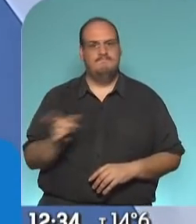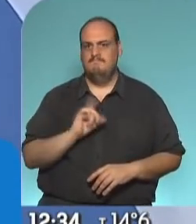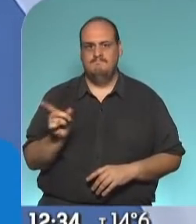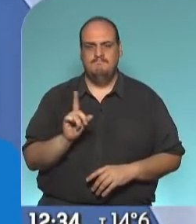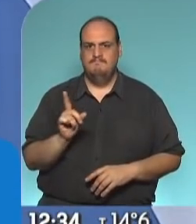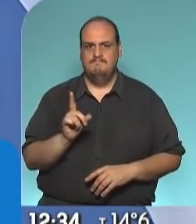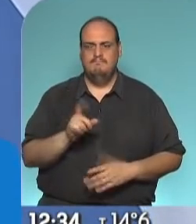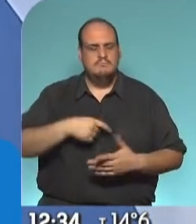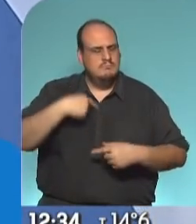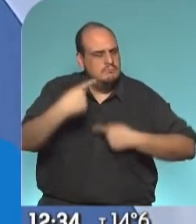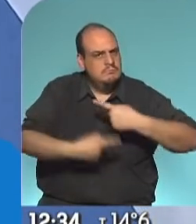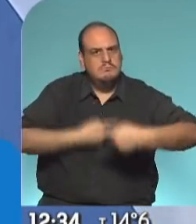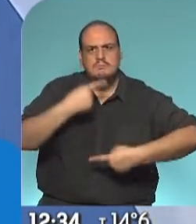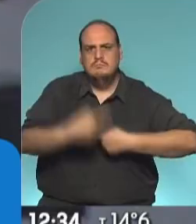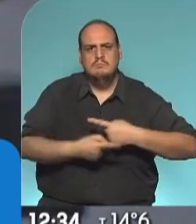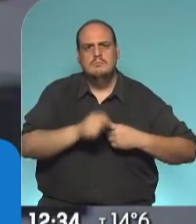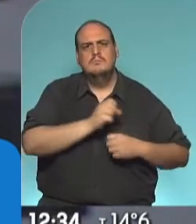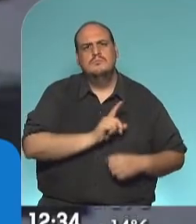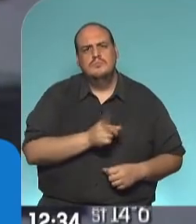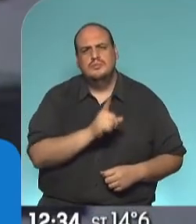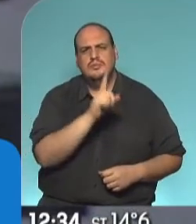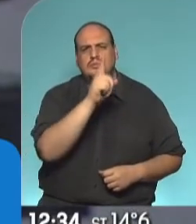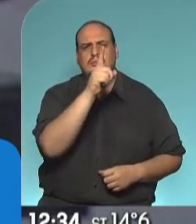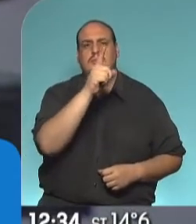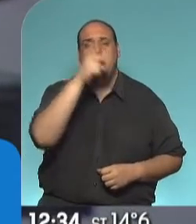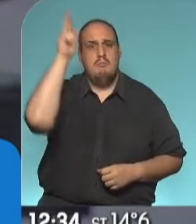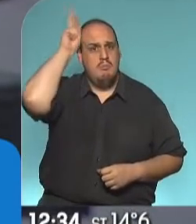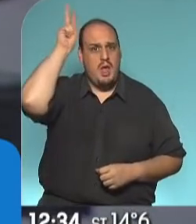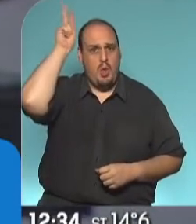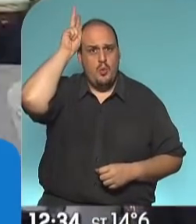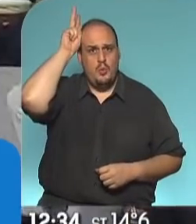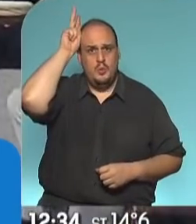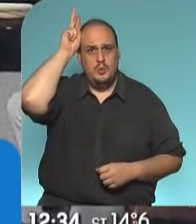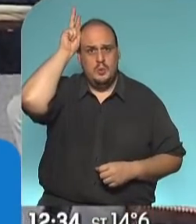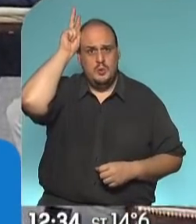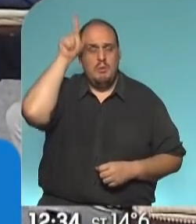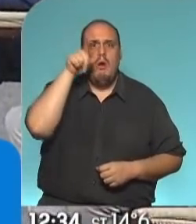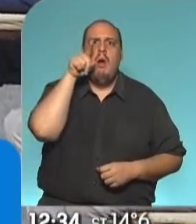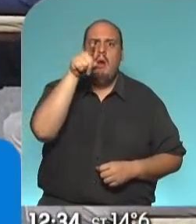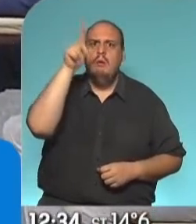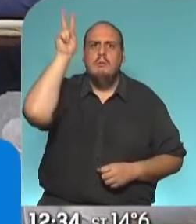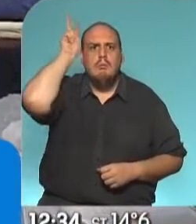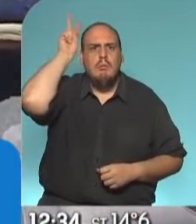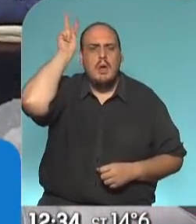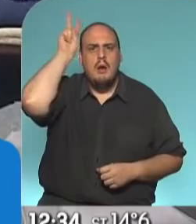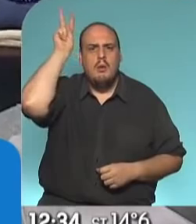Siguió su tránsito hacia el norte hasta llegar a Perú. Y allá en Perú,